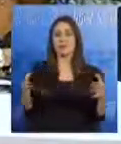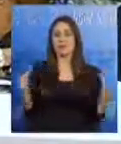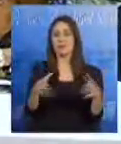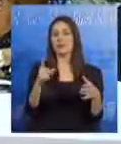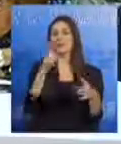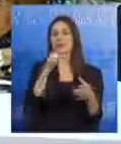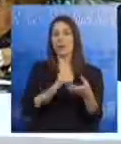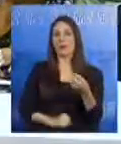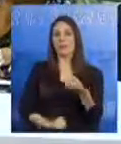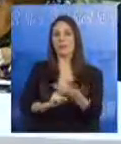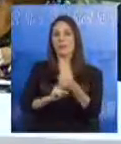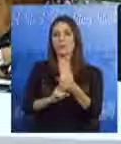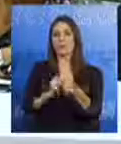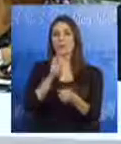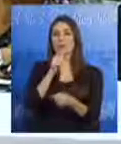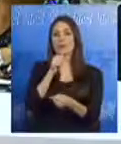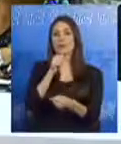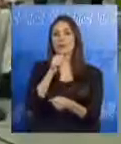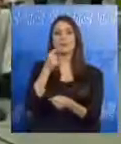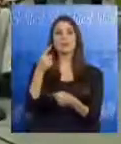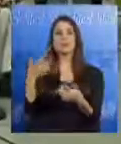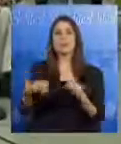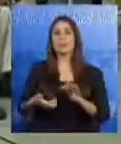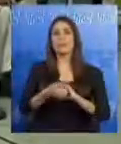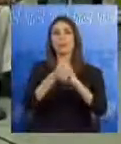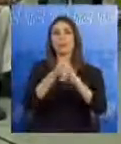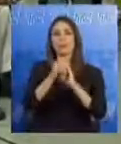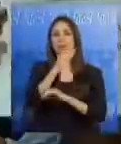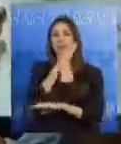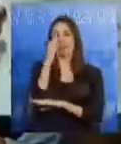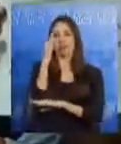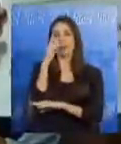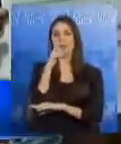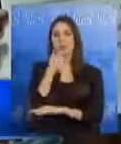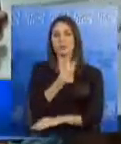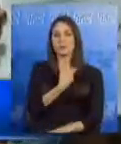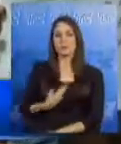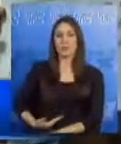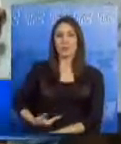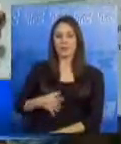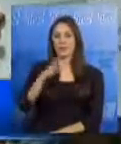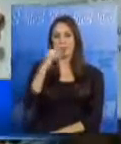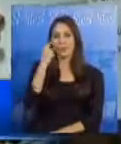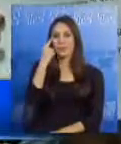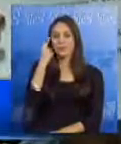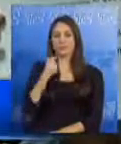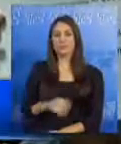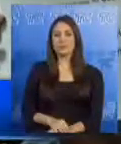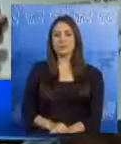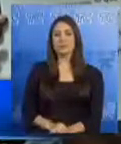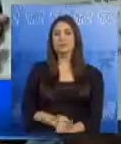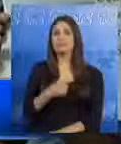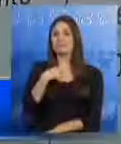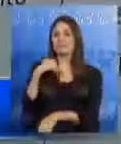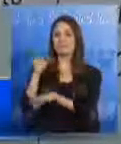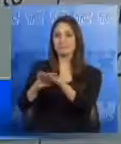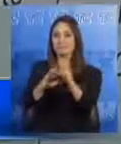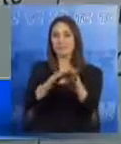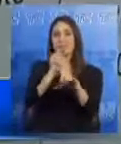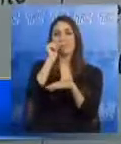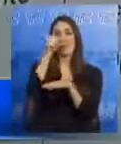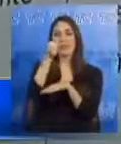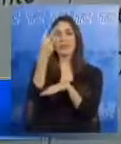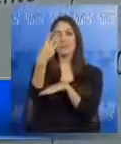su apoyo al denominado pacto ético propuesto por el presidente Rafael Correa. La convocatoria es para